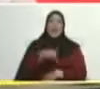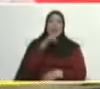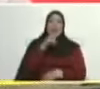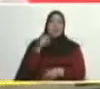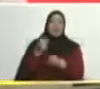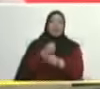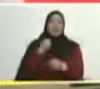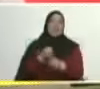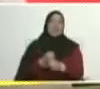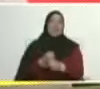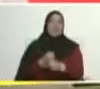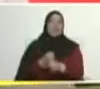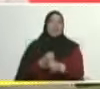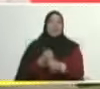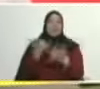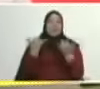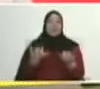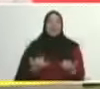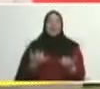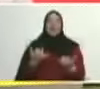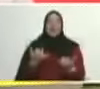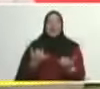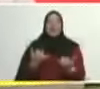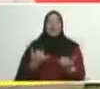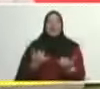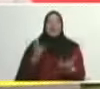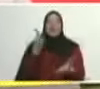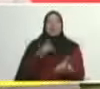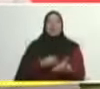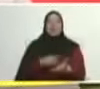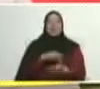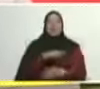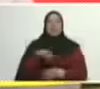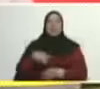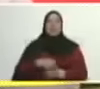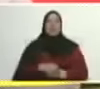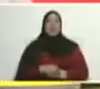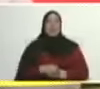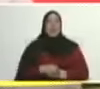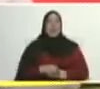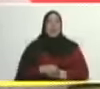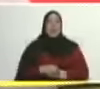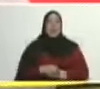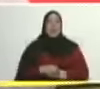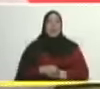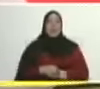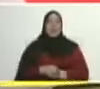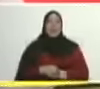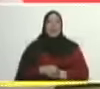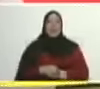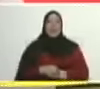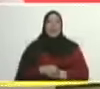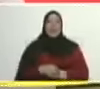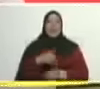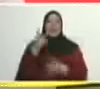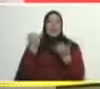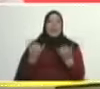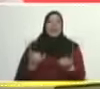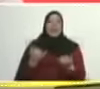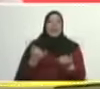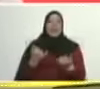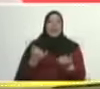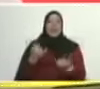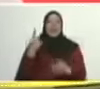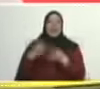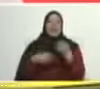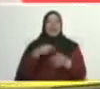libre determinación, soberanía e independencia. Cuba ha ofrecido cooperación fraternal y